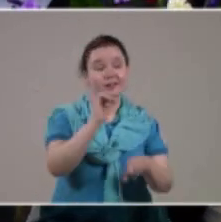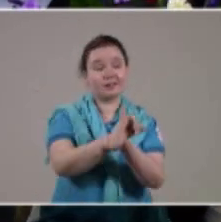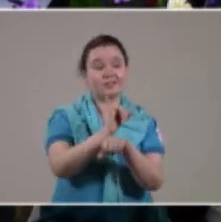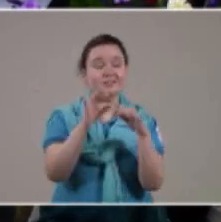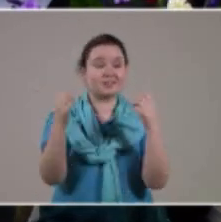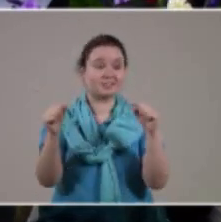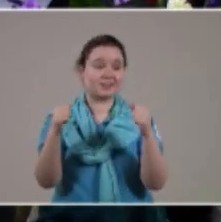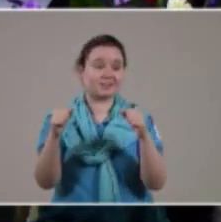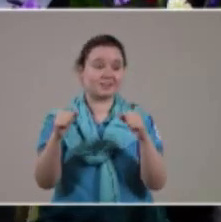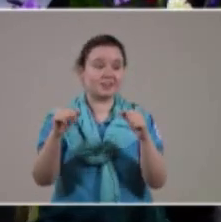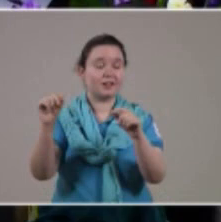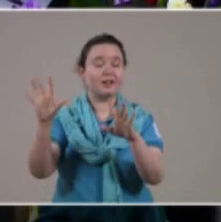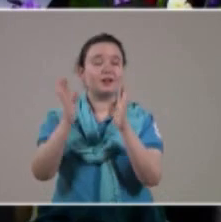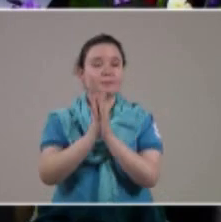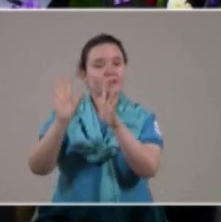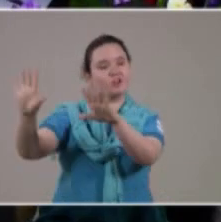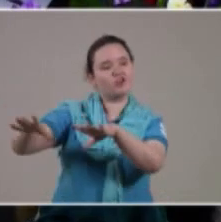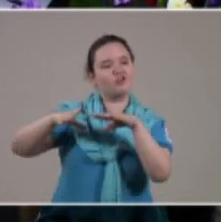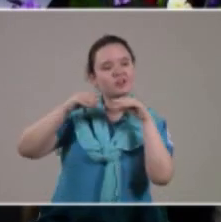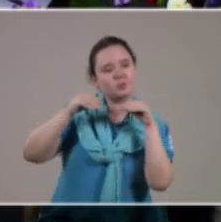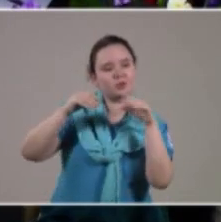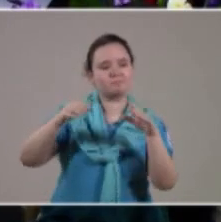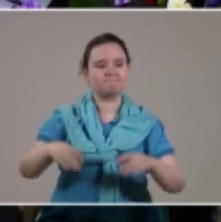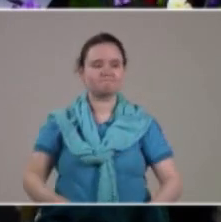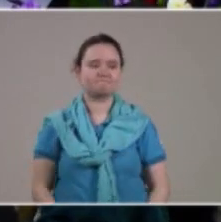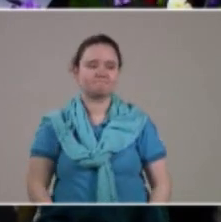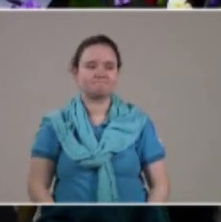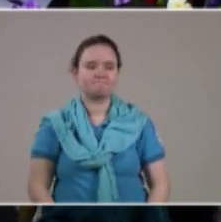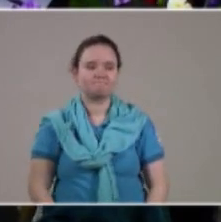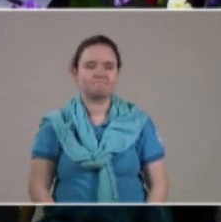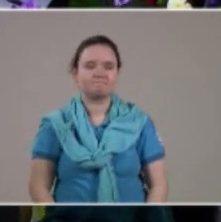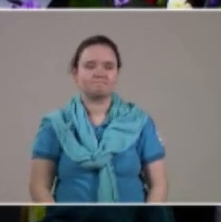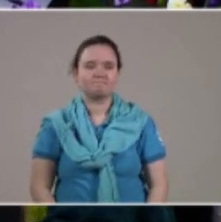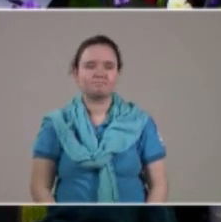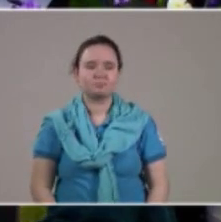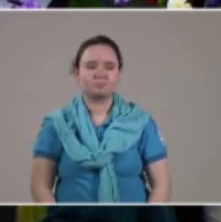Y vamos a presentar también a algunos niños que lo han solicitado.